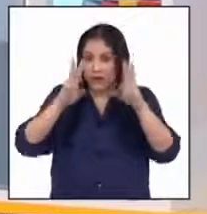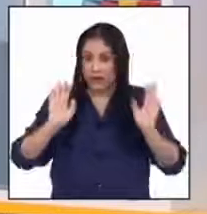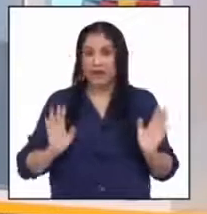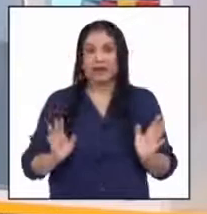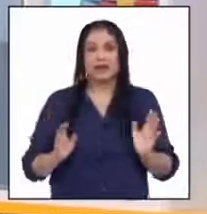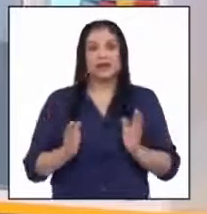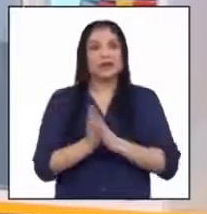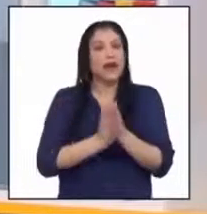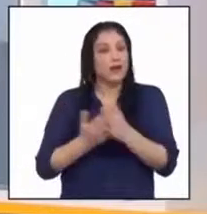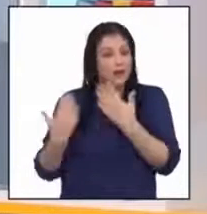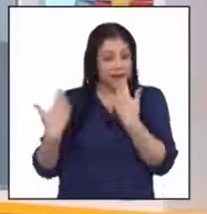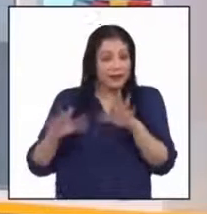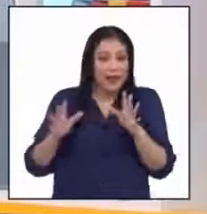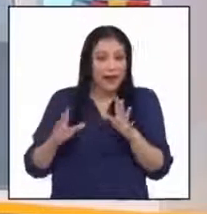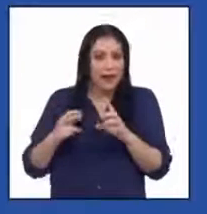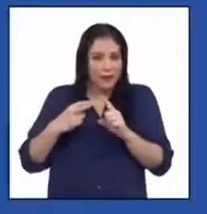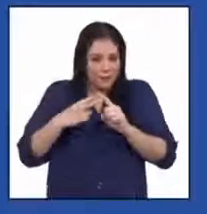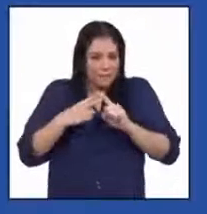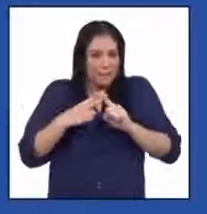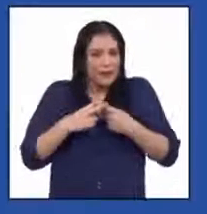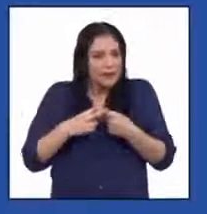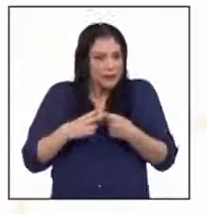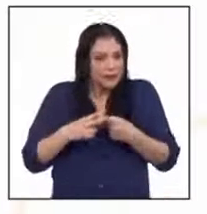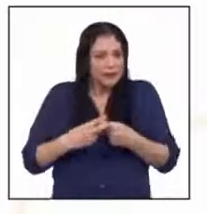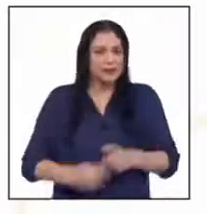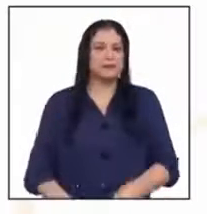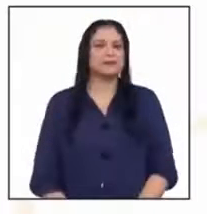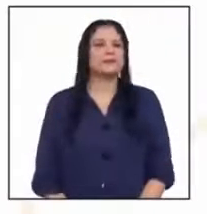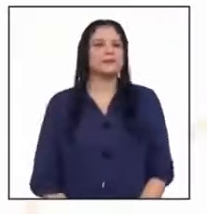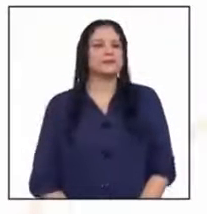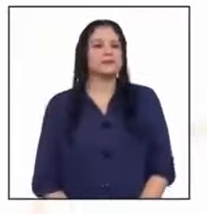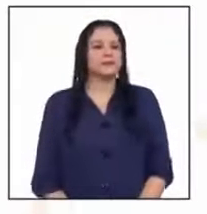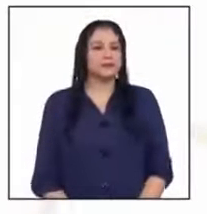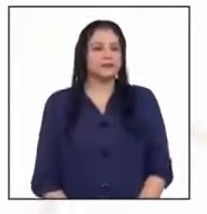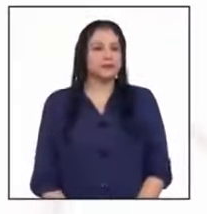Ahora sí, Junior, empecemos.